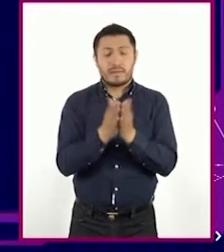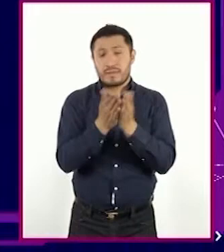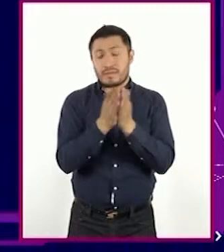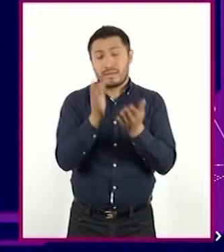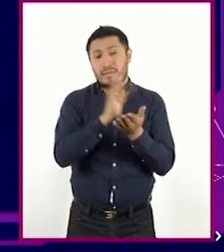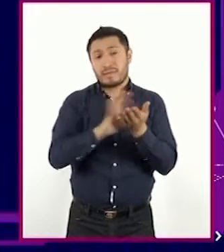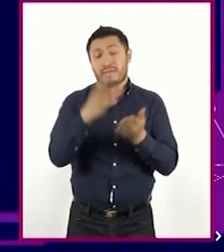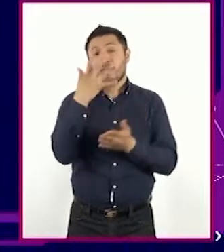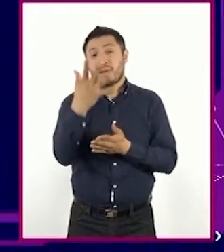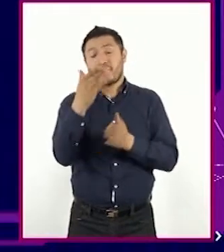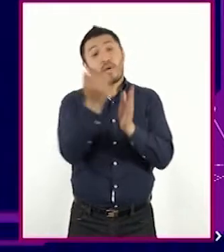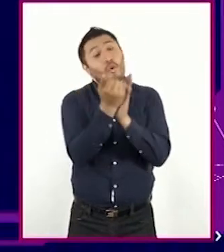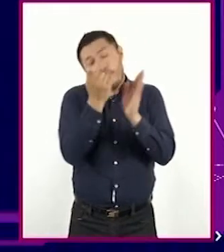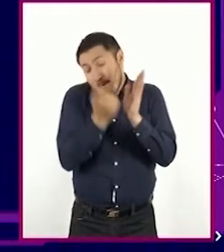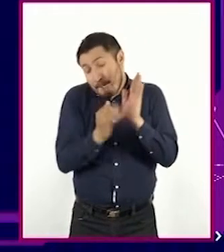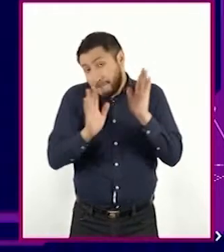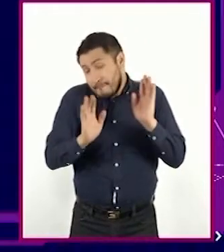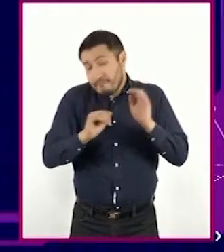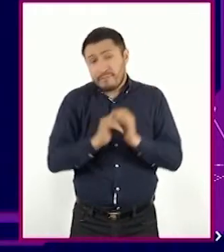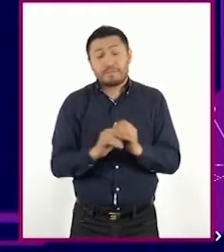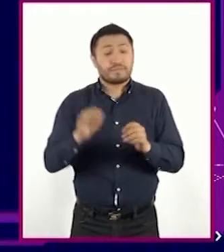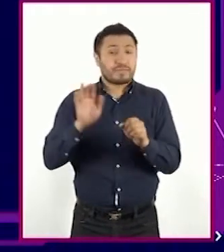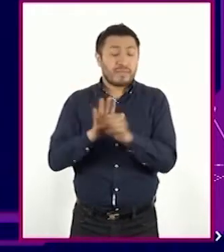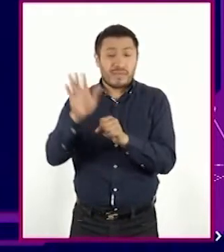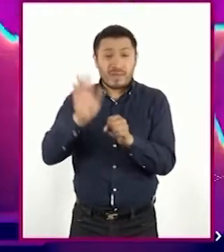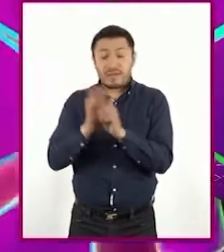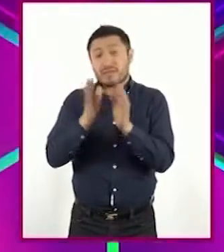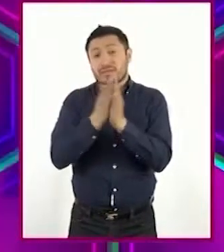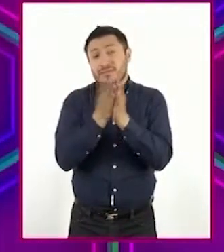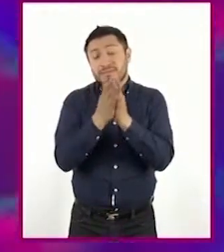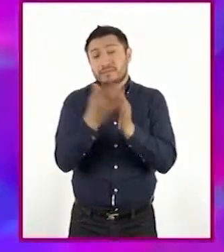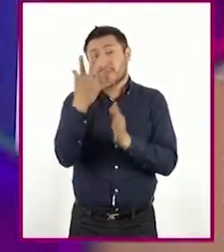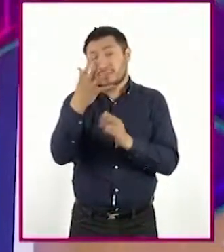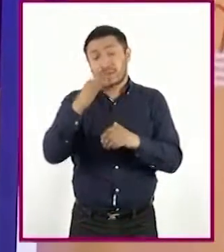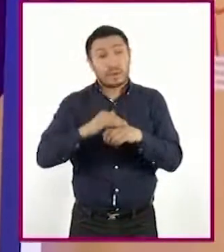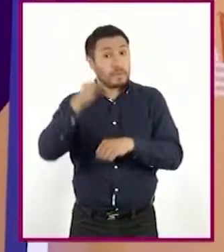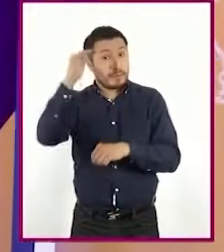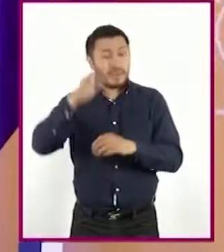5 libros o menos que los que leyeron 5 libros o más.